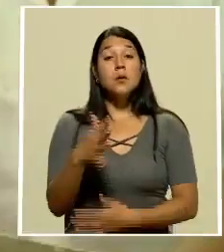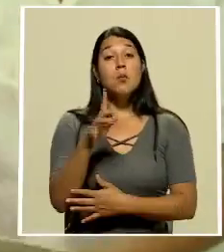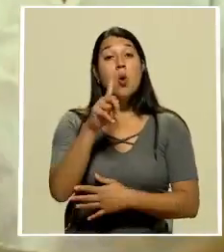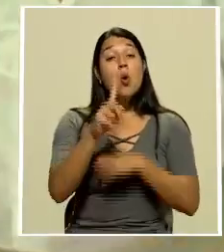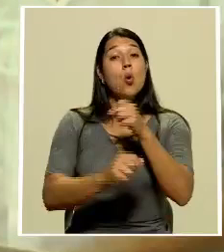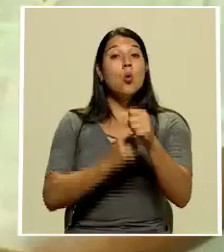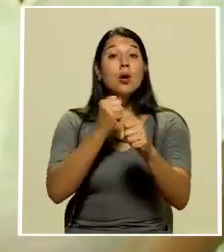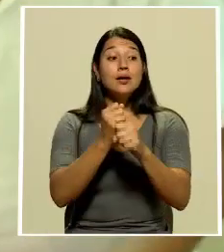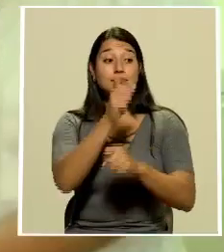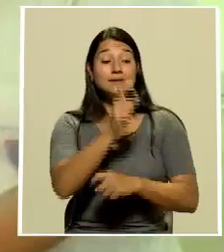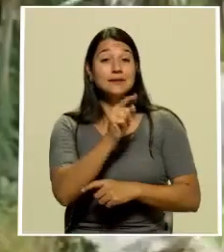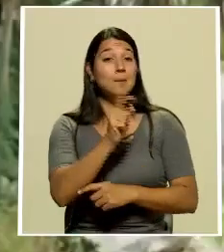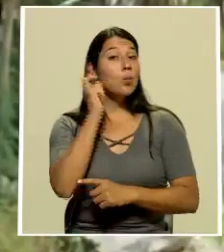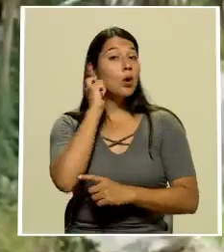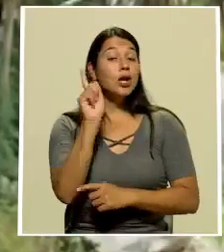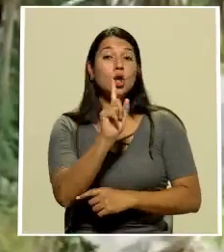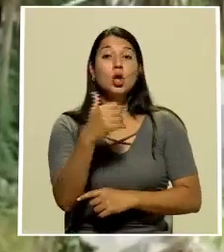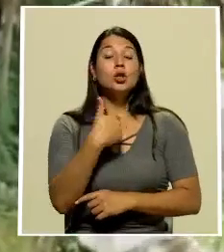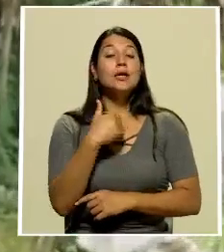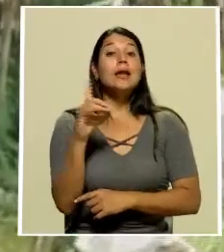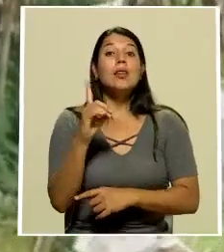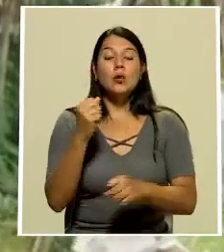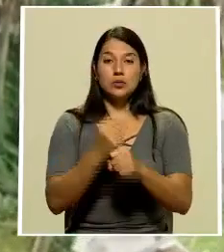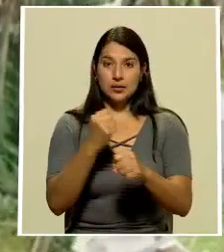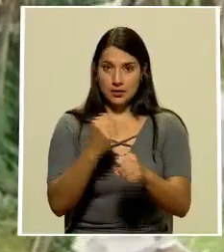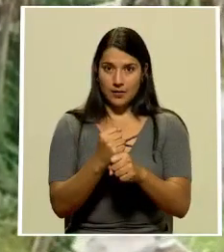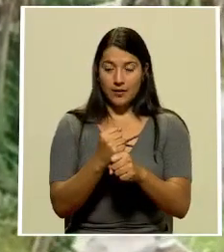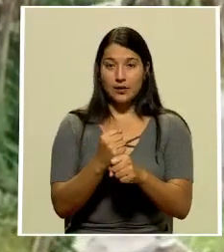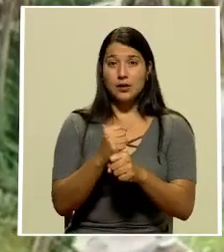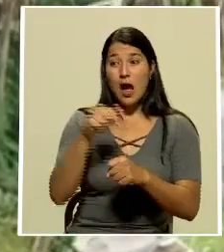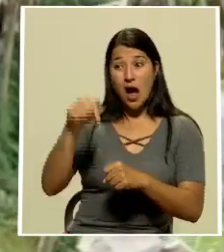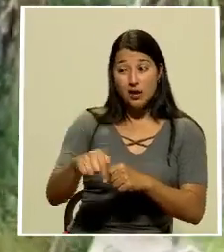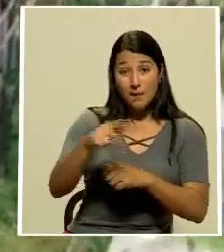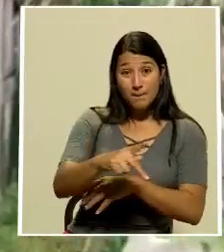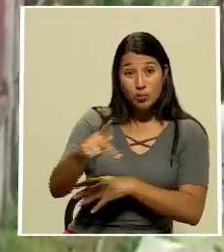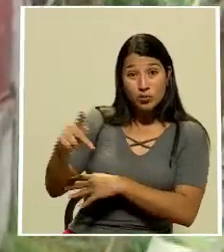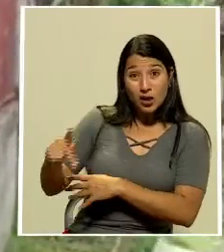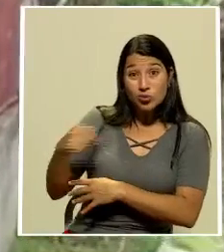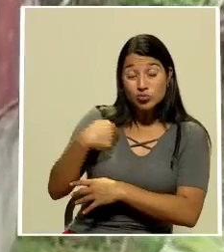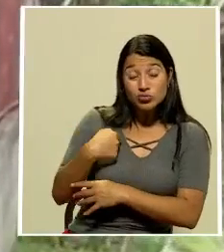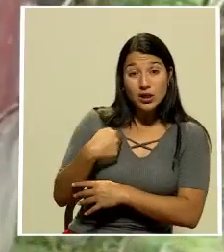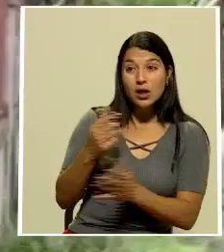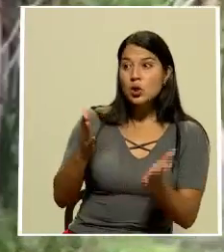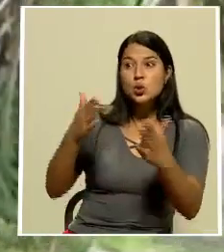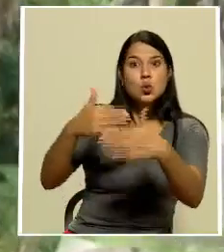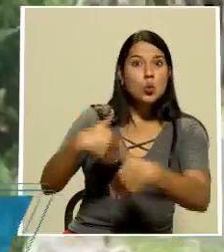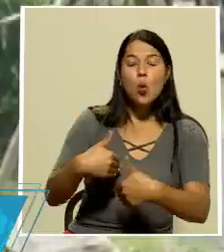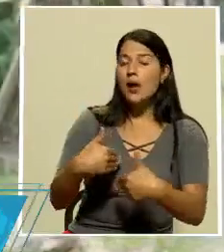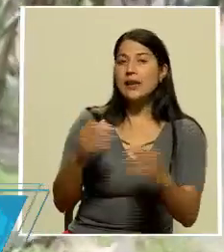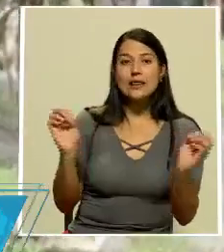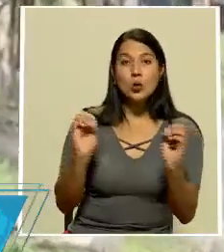año no tiene dónde laborar. Es el sustento de todo el puerto. Usted ahorita no hay ningún fuente de trabajo para